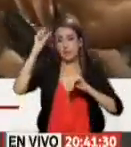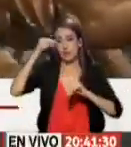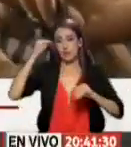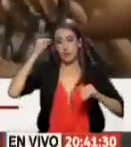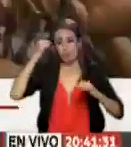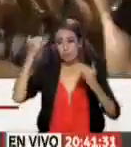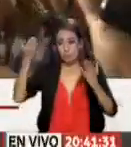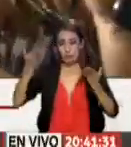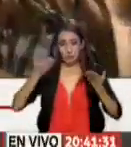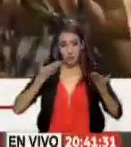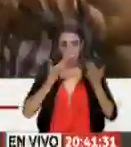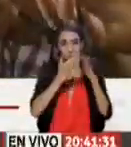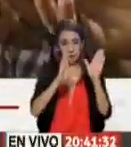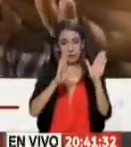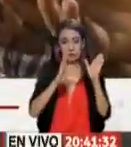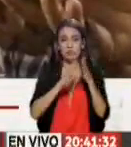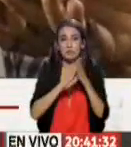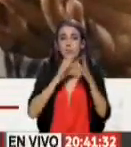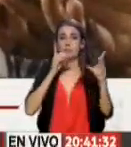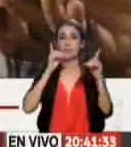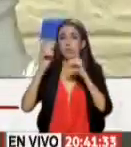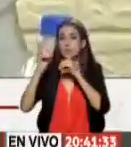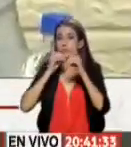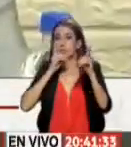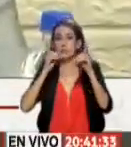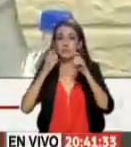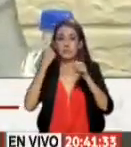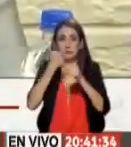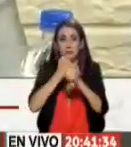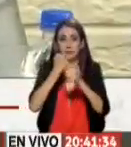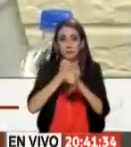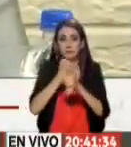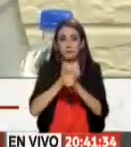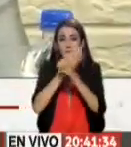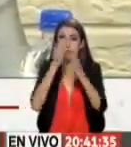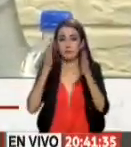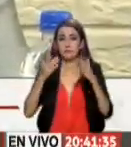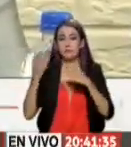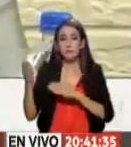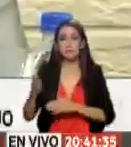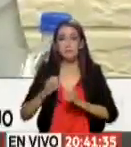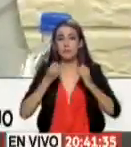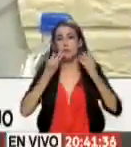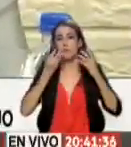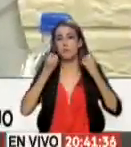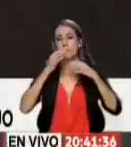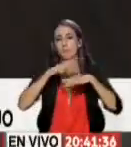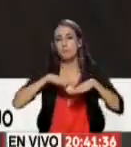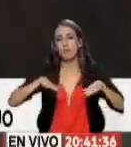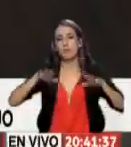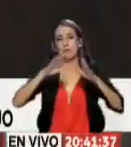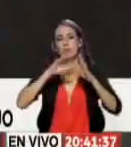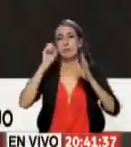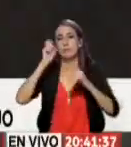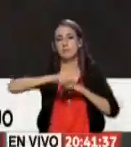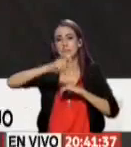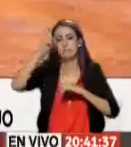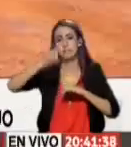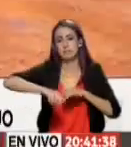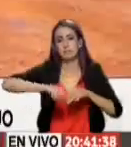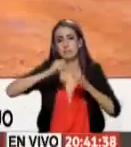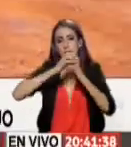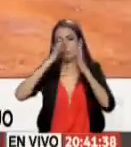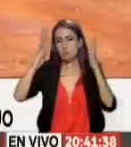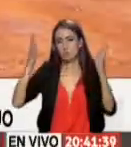puertas abiertas y que el ministro pues está visitando a los trabajadores. Las demandas son muchas. Para canalizarlas de manera